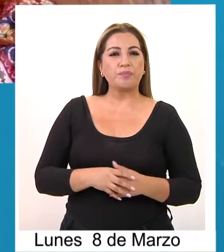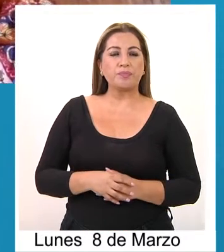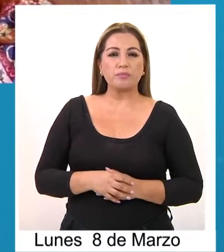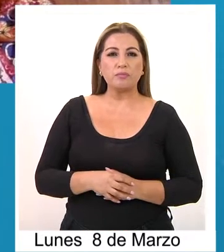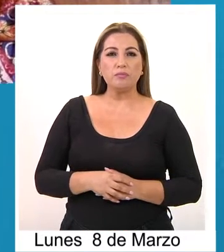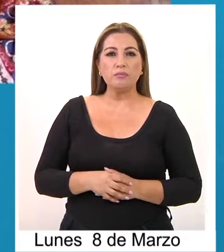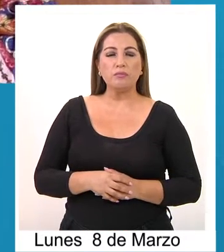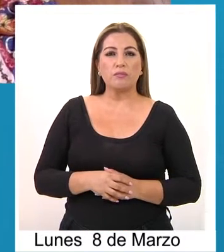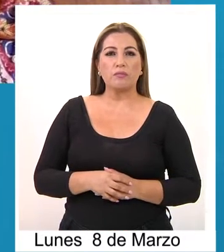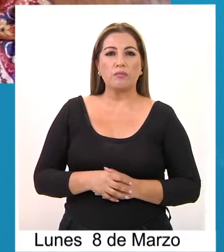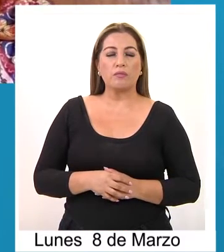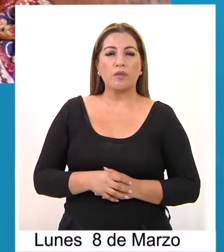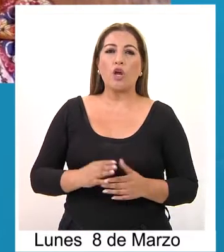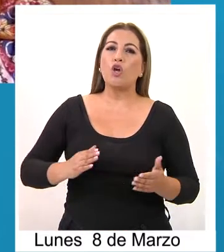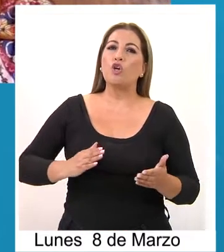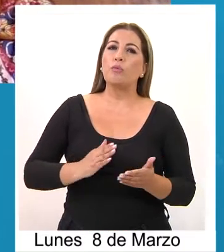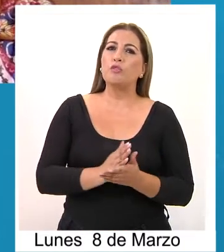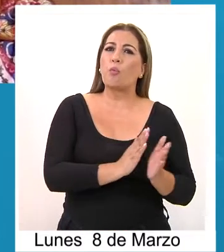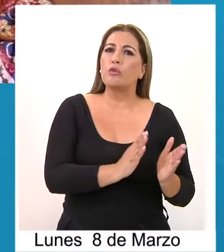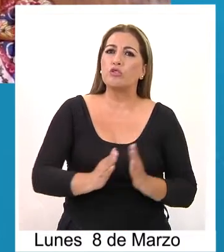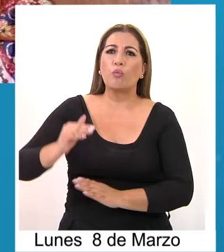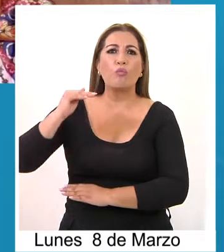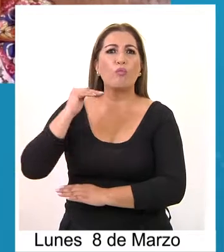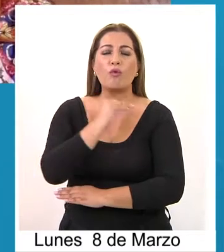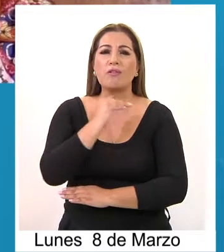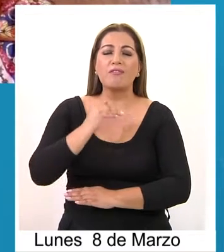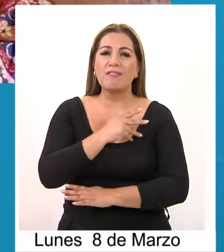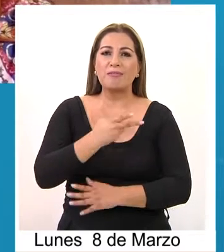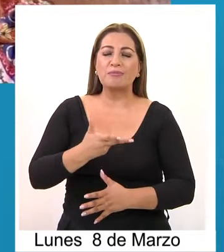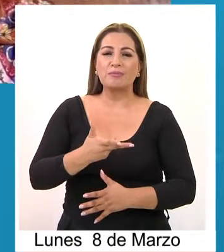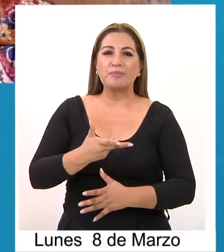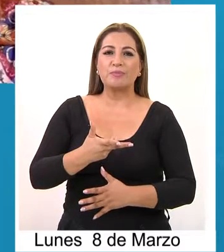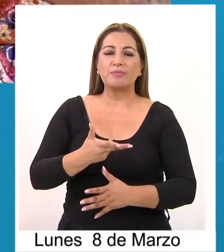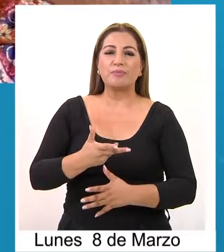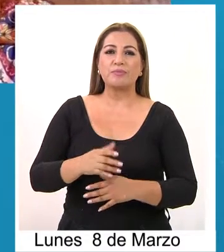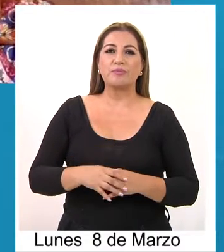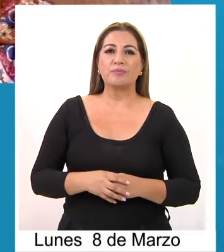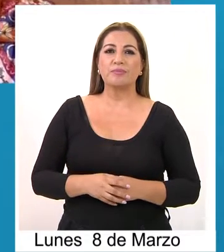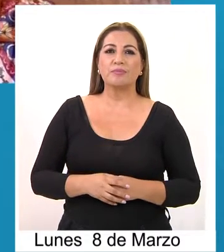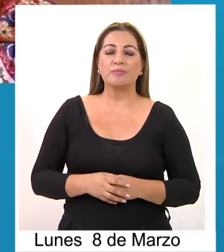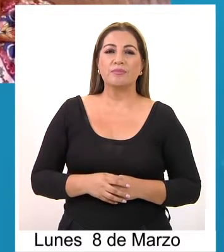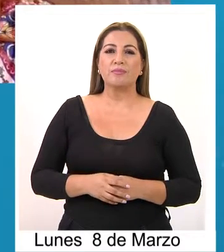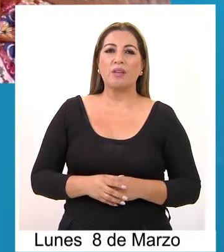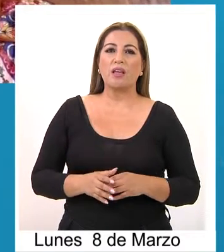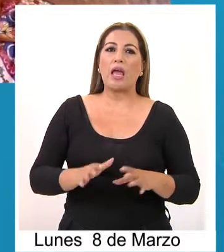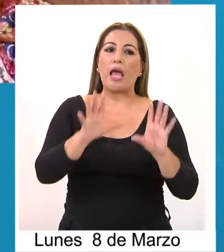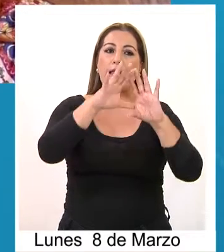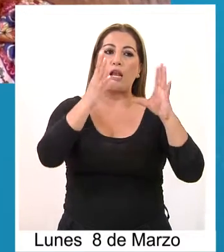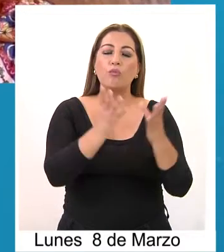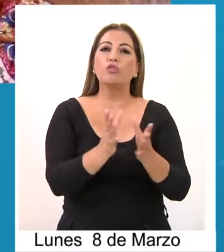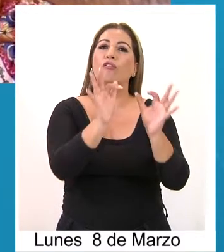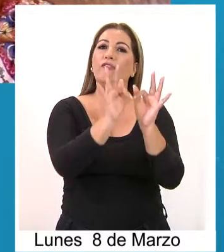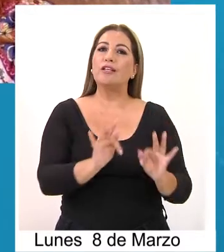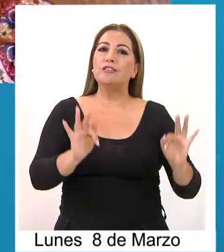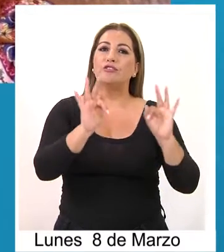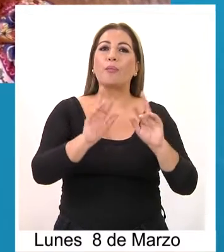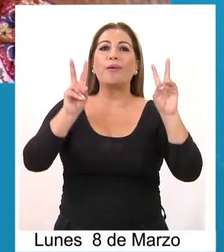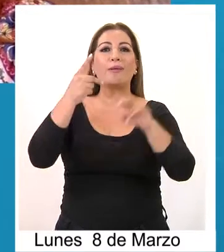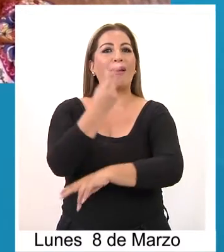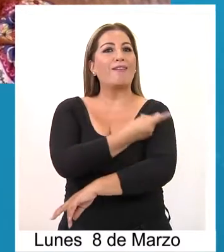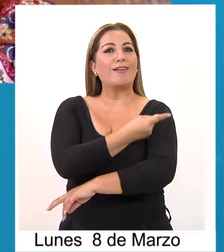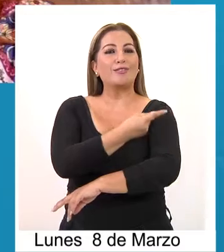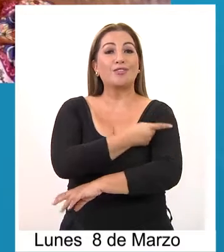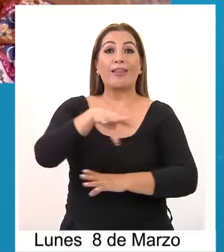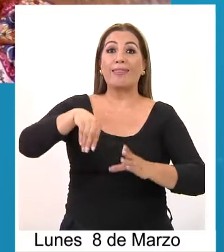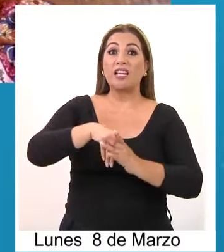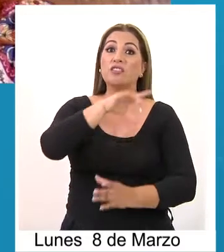asistido a un proceso muy rápido y muy oportuno que ha sido felicitado en el mundo entero por el tema de la